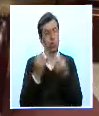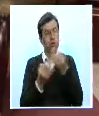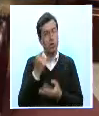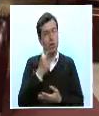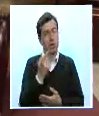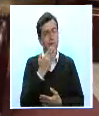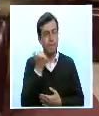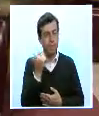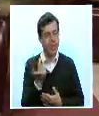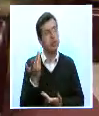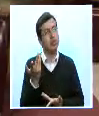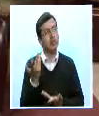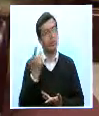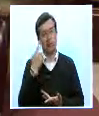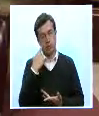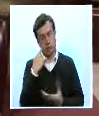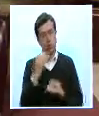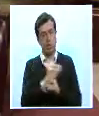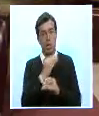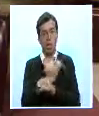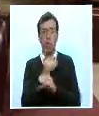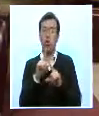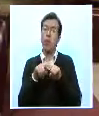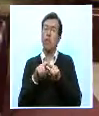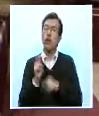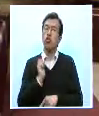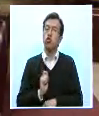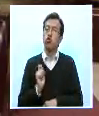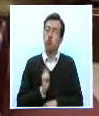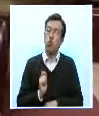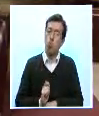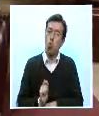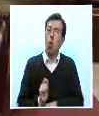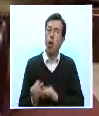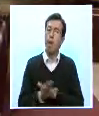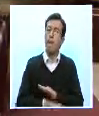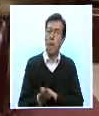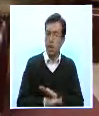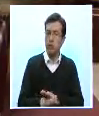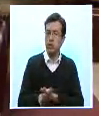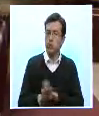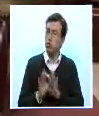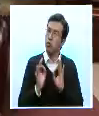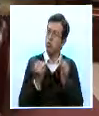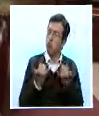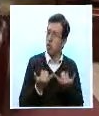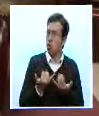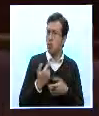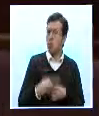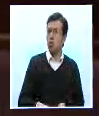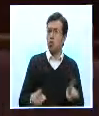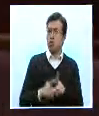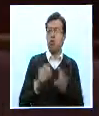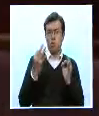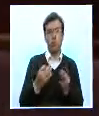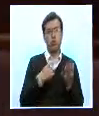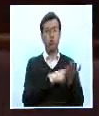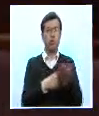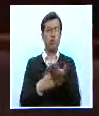que analizarse o hacer el cálculo en función de salarios básicos unificados y eso es lo que está establecido sin embargo en el curso del debate